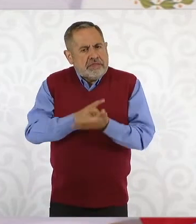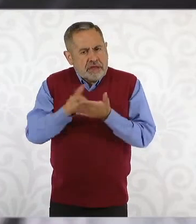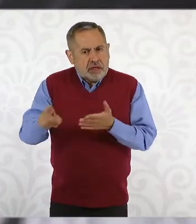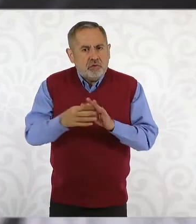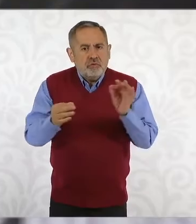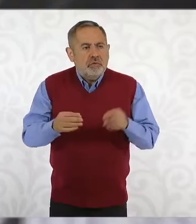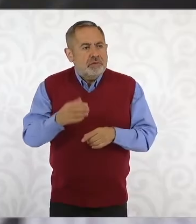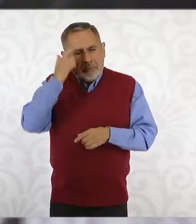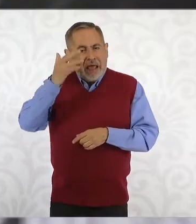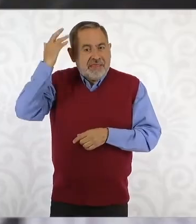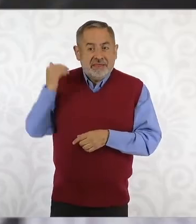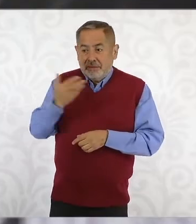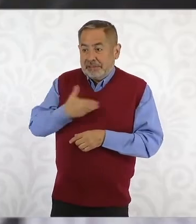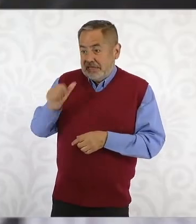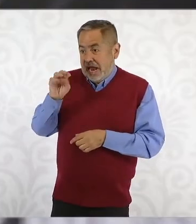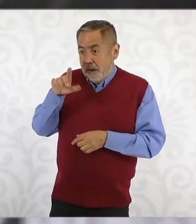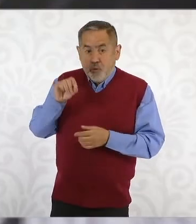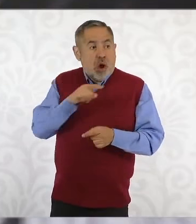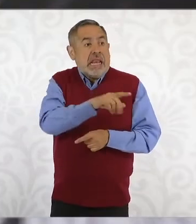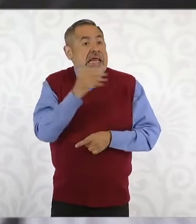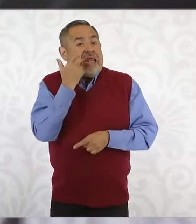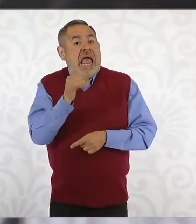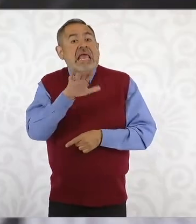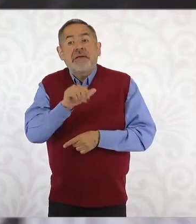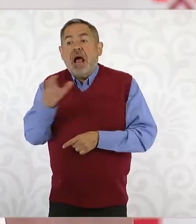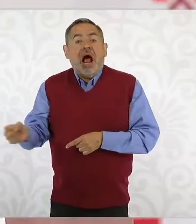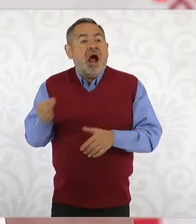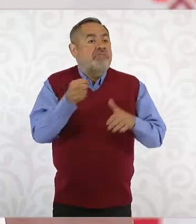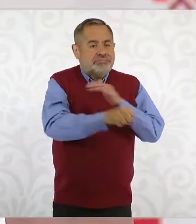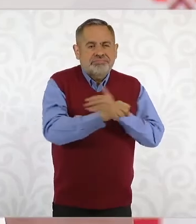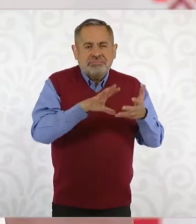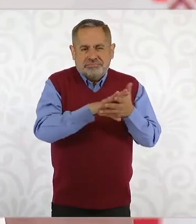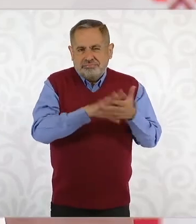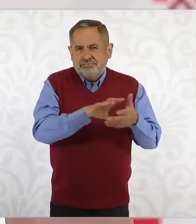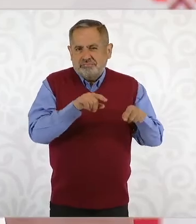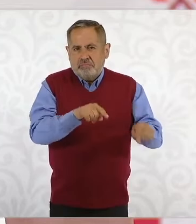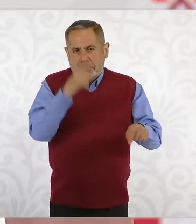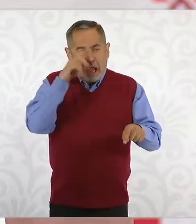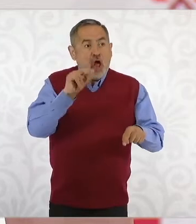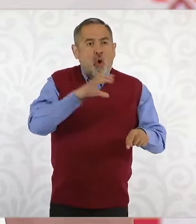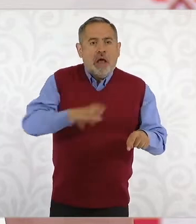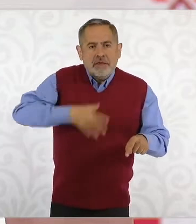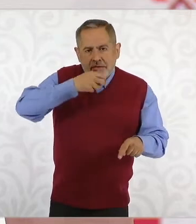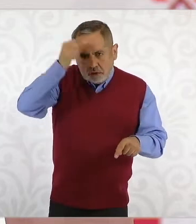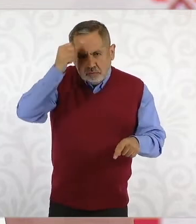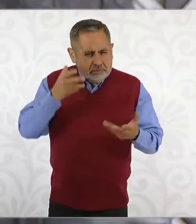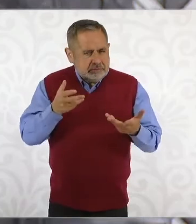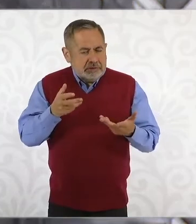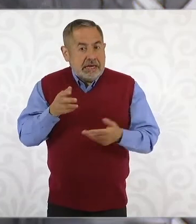presidente López Obrador antes de que fuera candidato e incluso ya estando